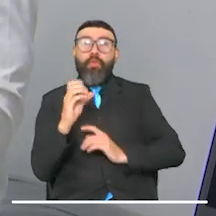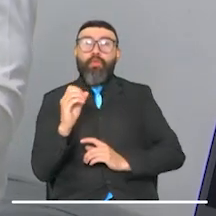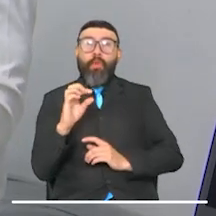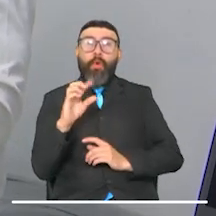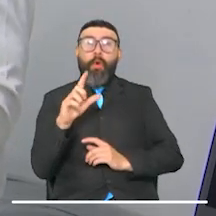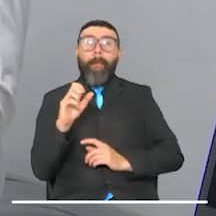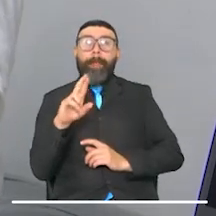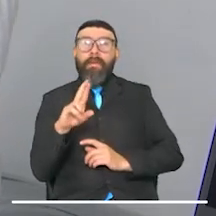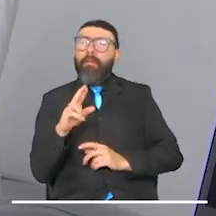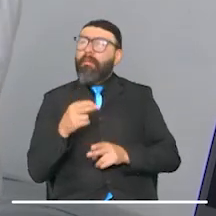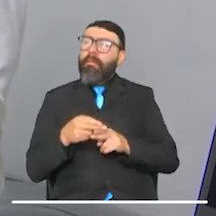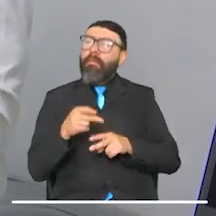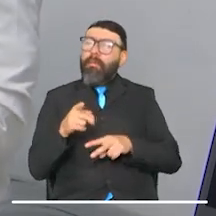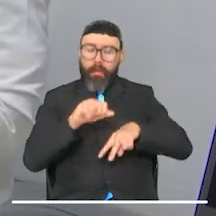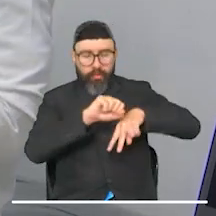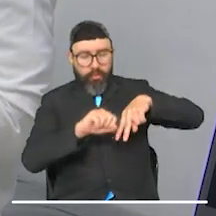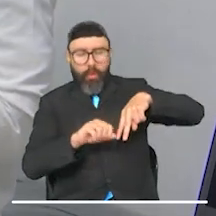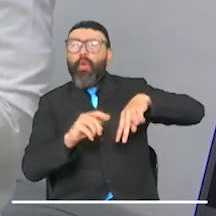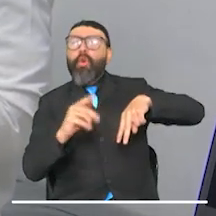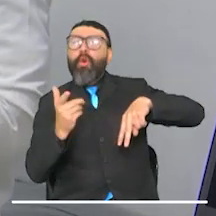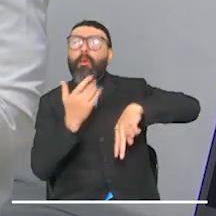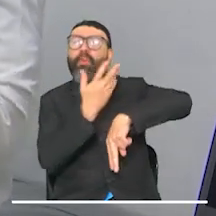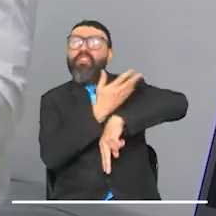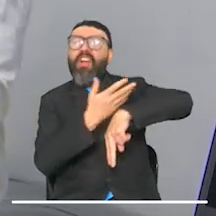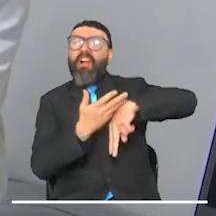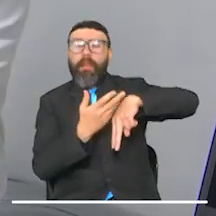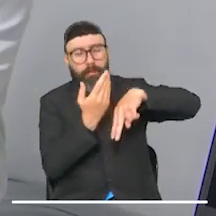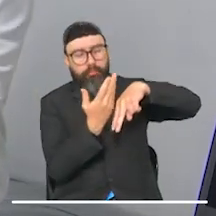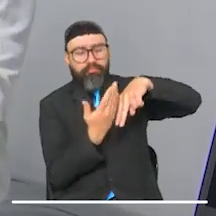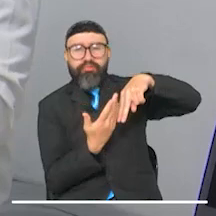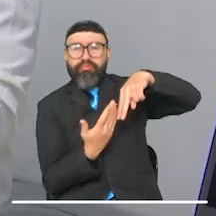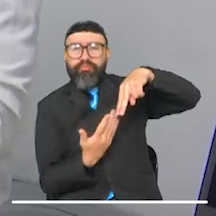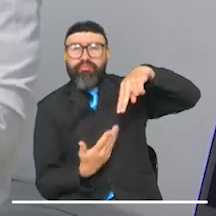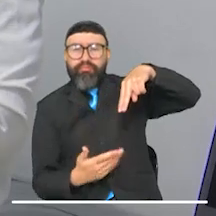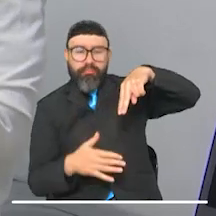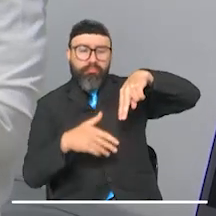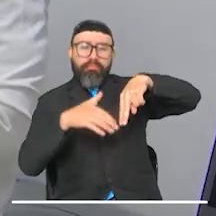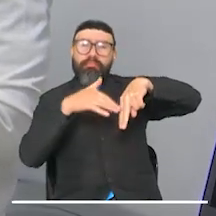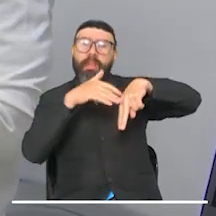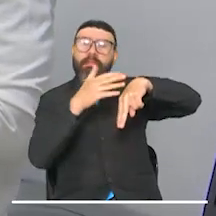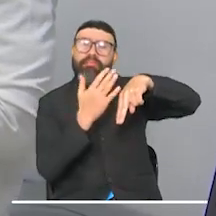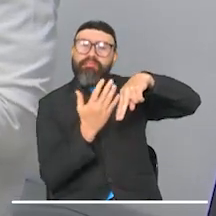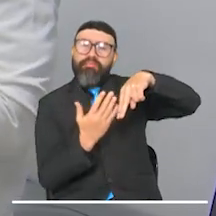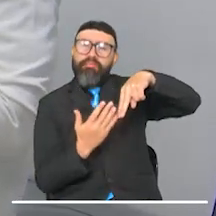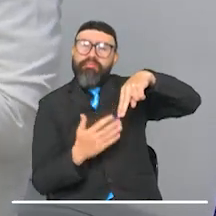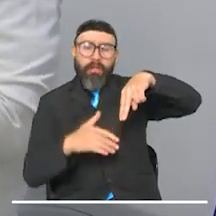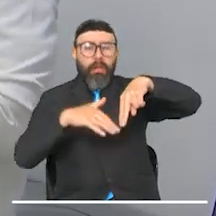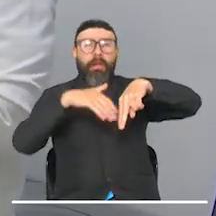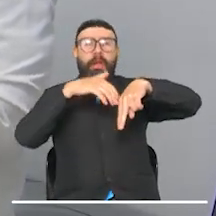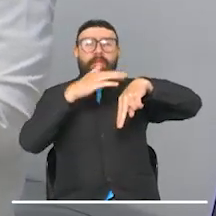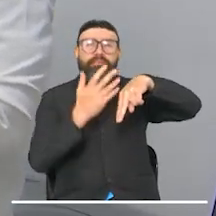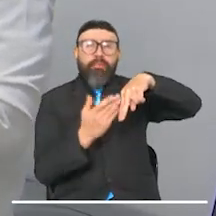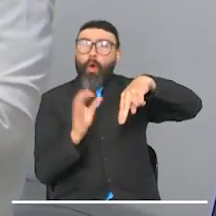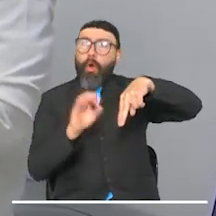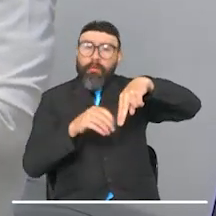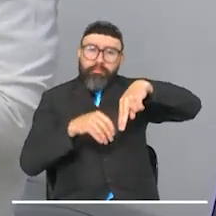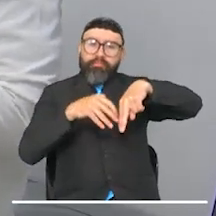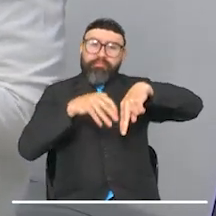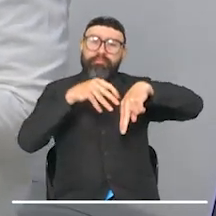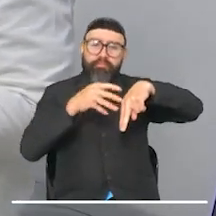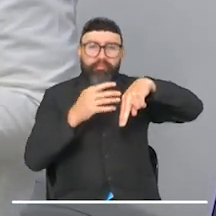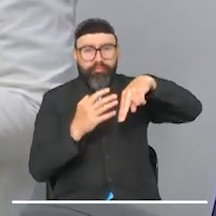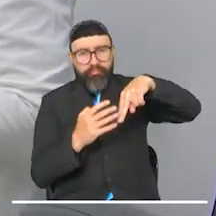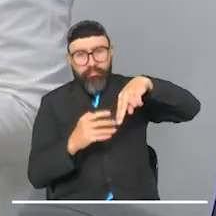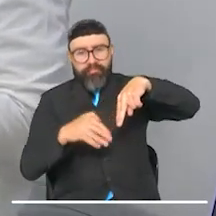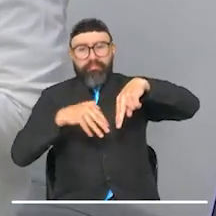nos dice Hacia dónde va el flujo de sangre Si va si viene si existe un reflujo o un flujo inverso